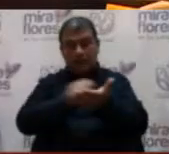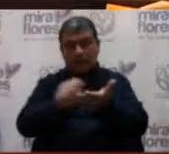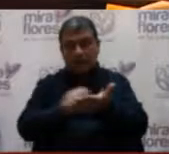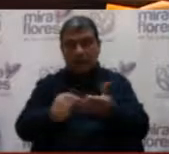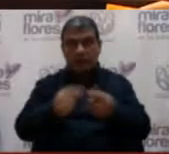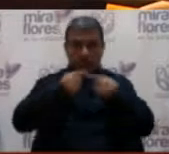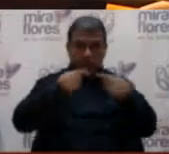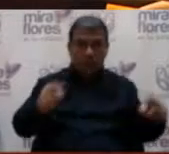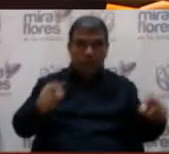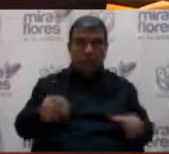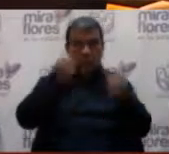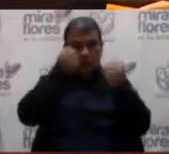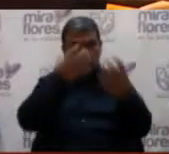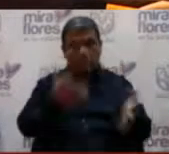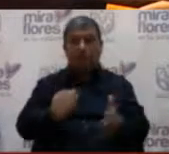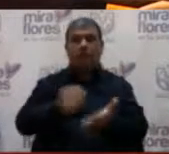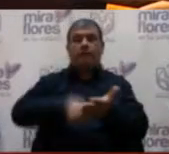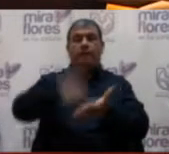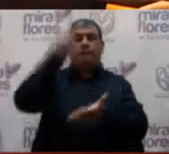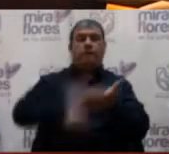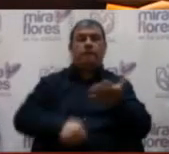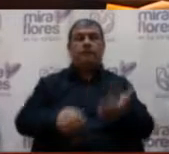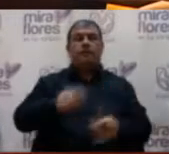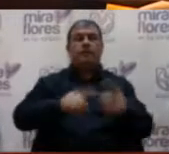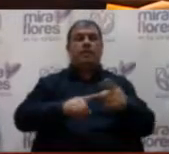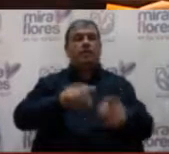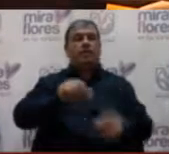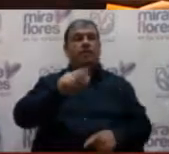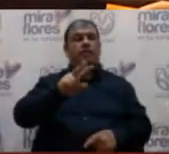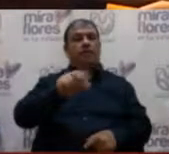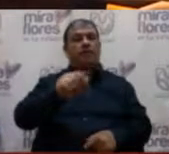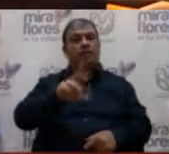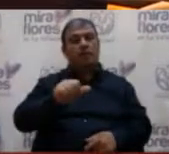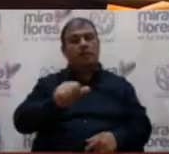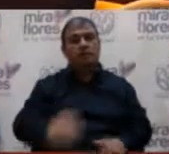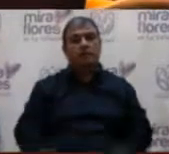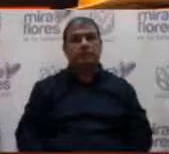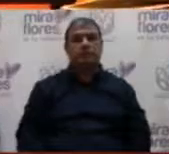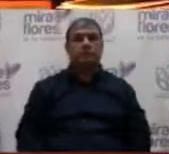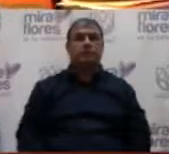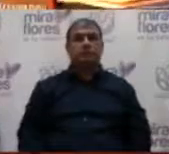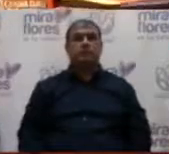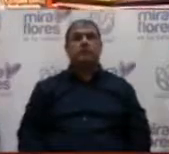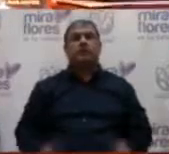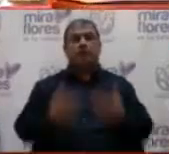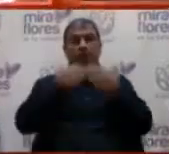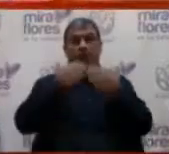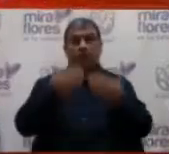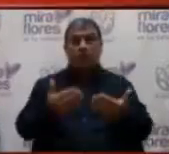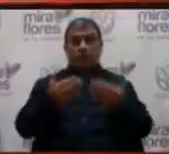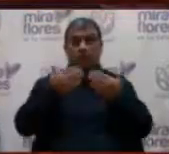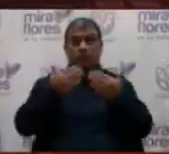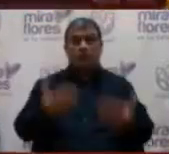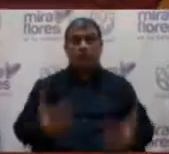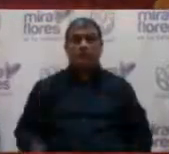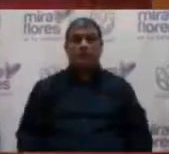y cúmplase. Firma Tábara Córdoba. Es todo, señor alcalde. Muy bien, muchas gracias.